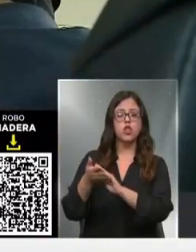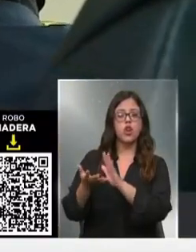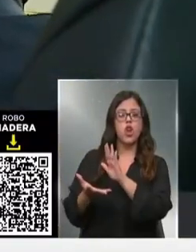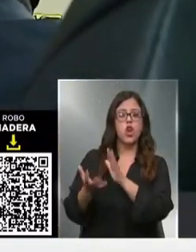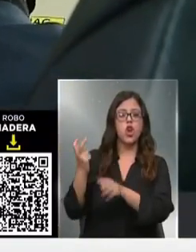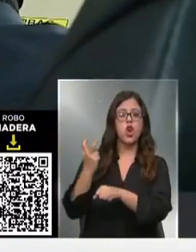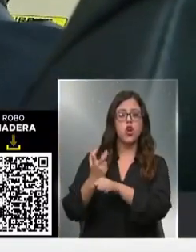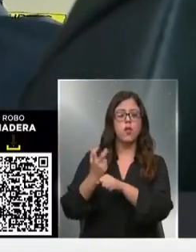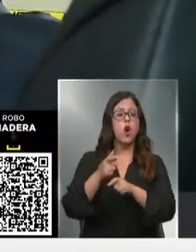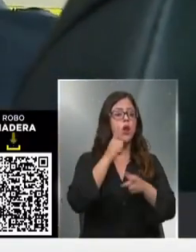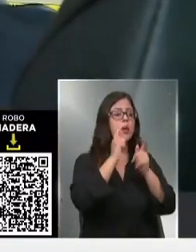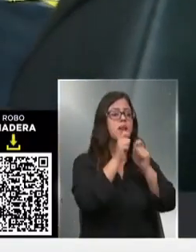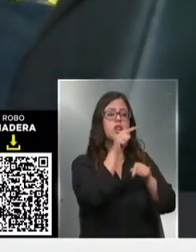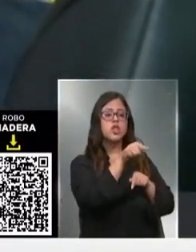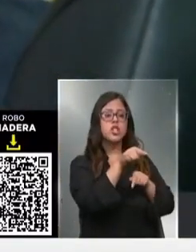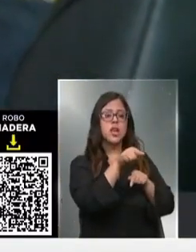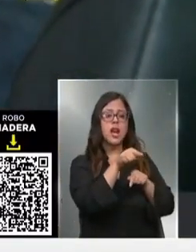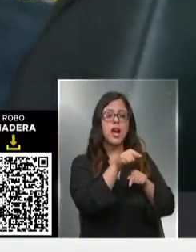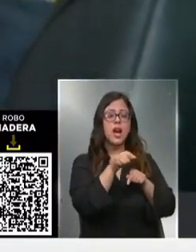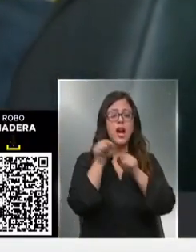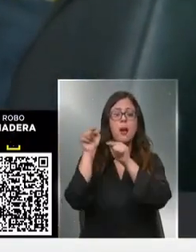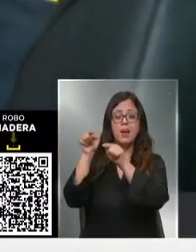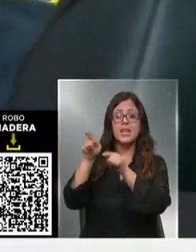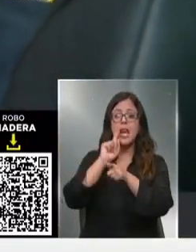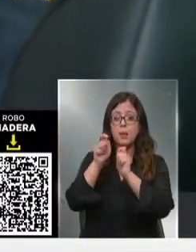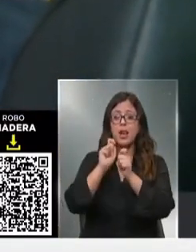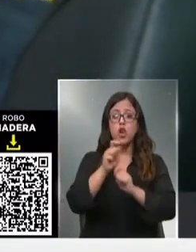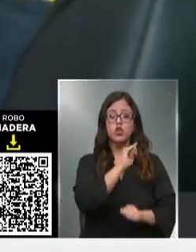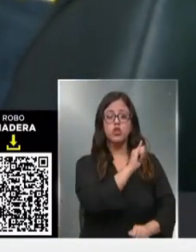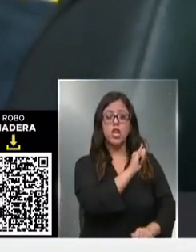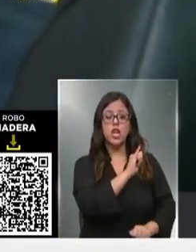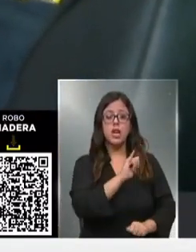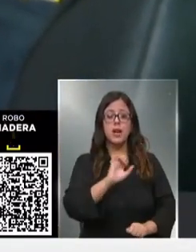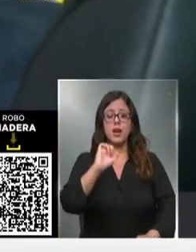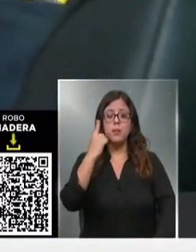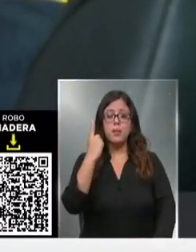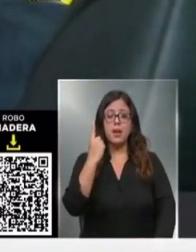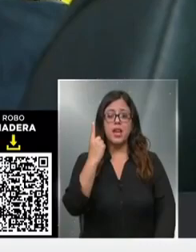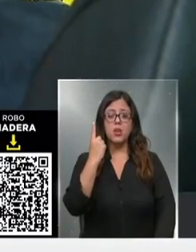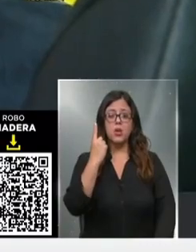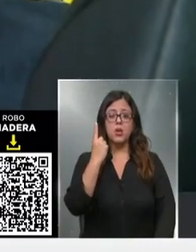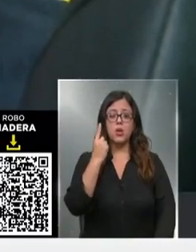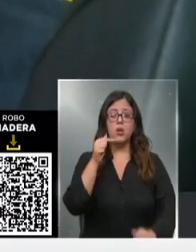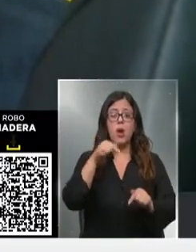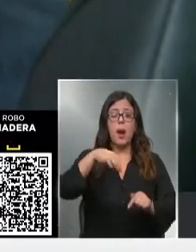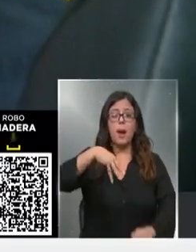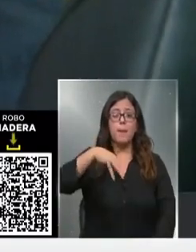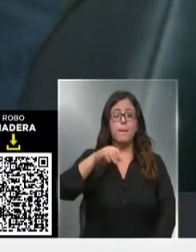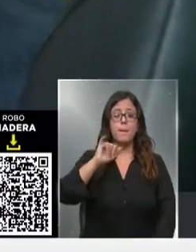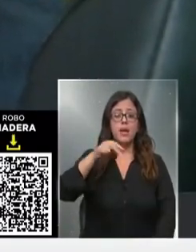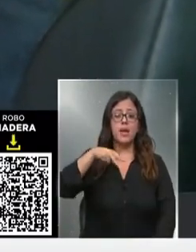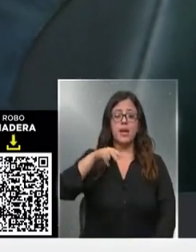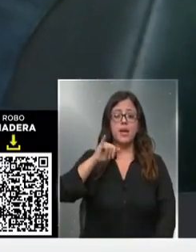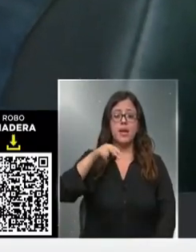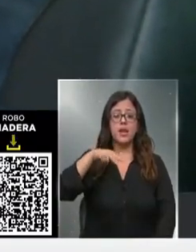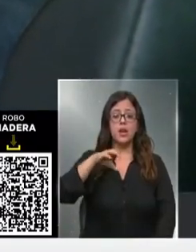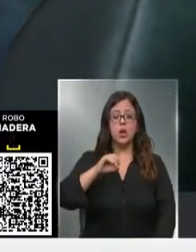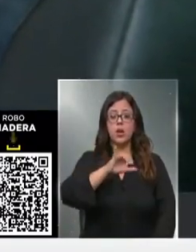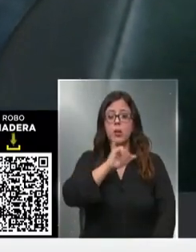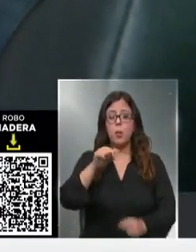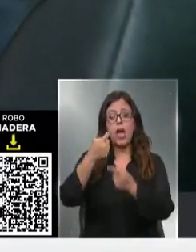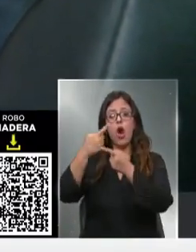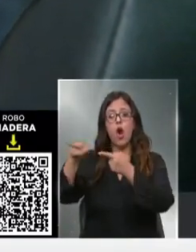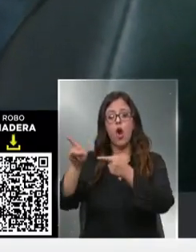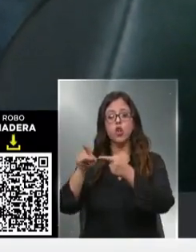¿Está peligroso para allá? Allá, son peligrosos. Sí, primero está la Mininco y ahí viene el otro. Allá